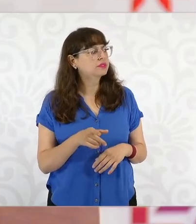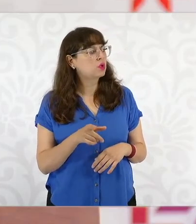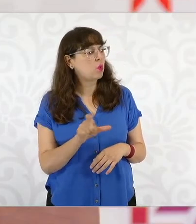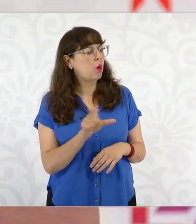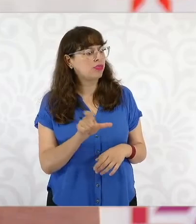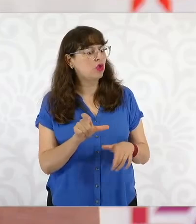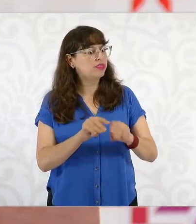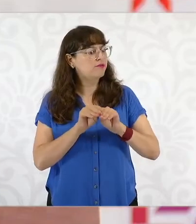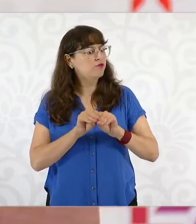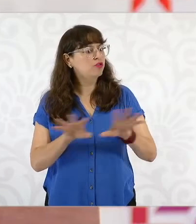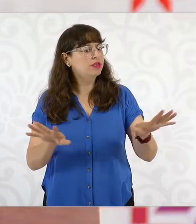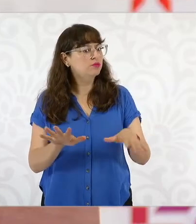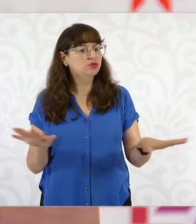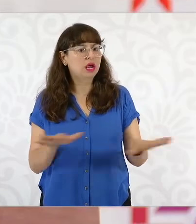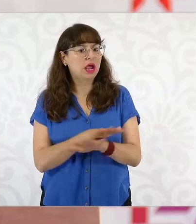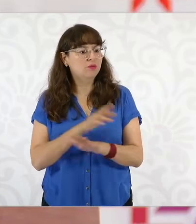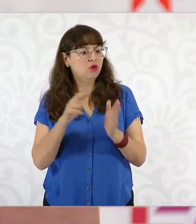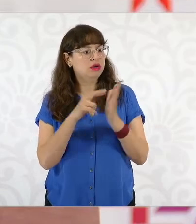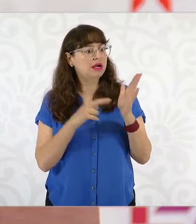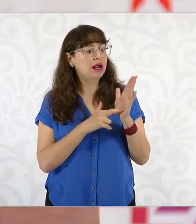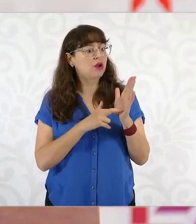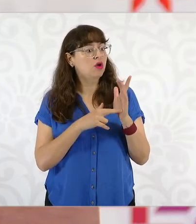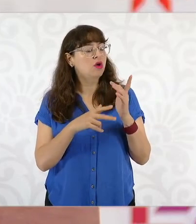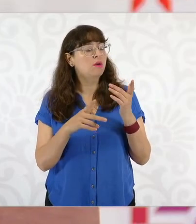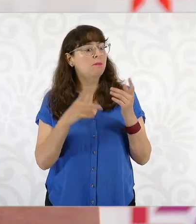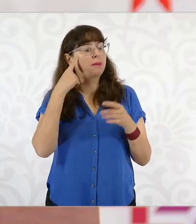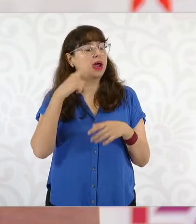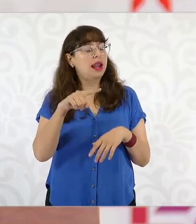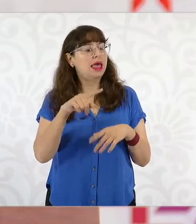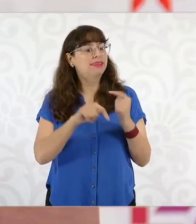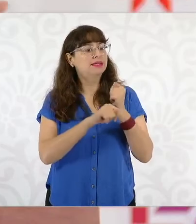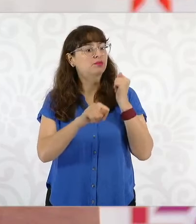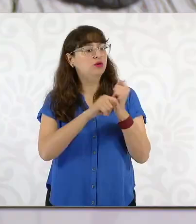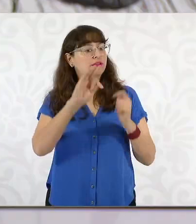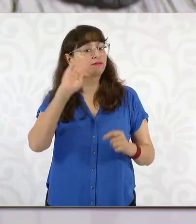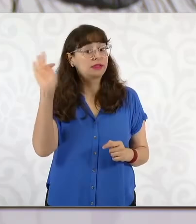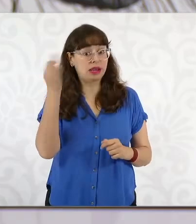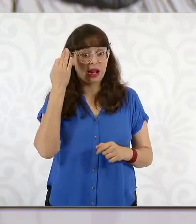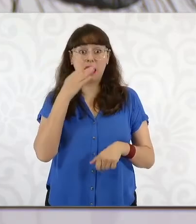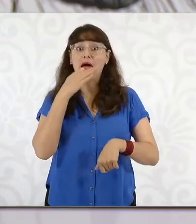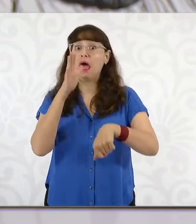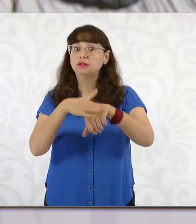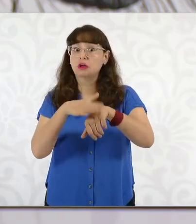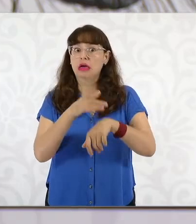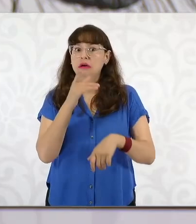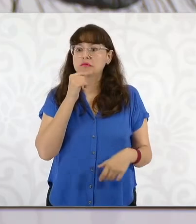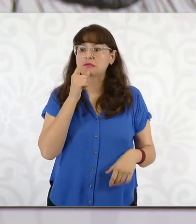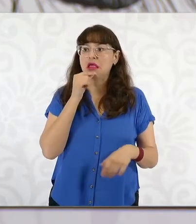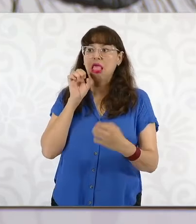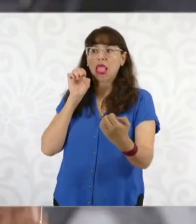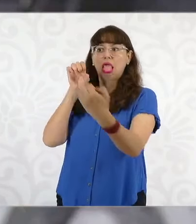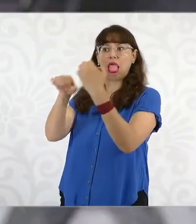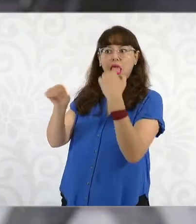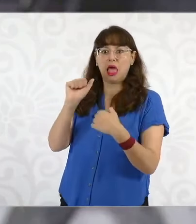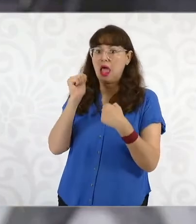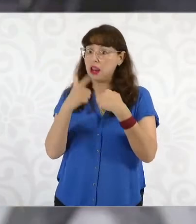que fue publicado el cambio en el reglamento de tránsito federal, para que sepan los transportistas que ya no, que